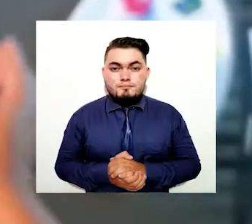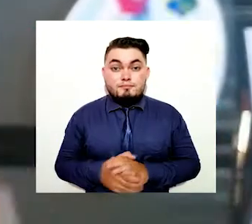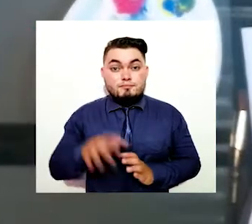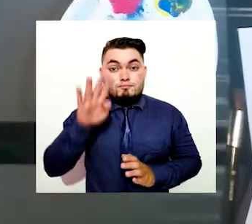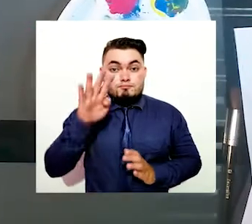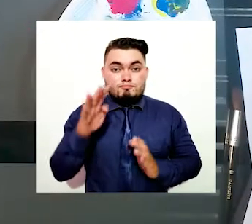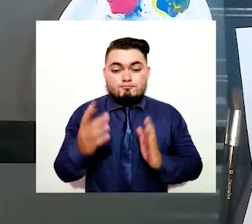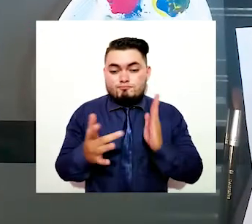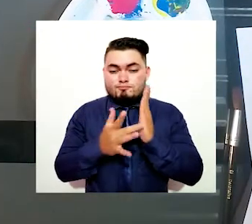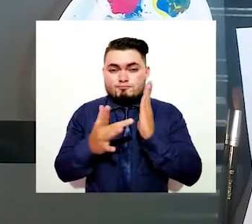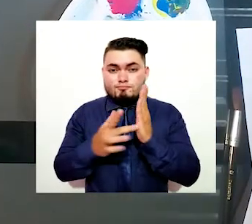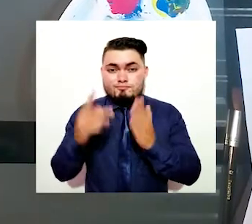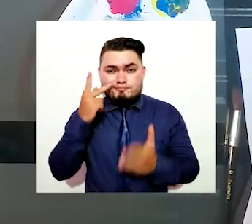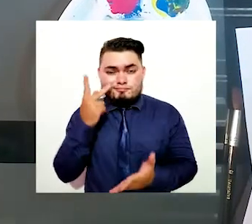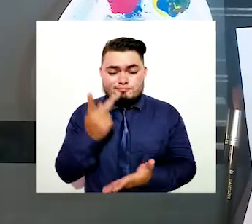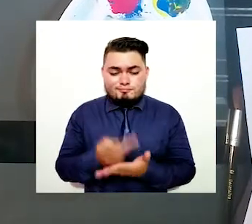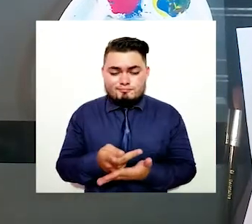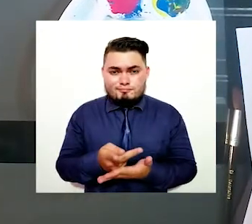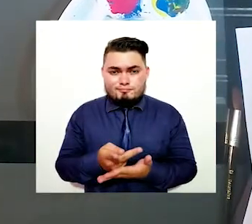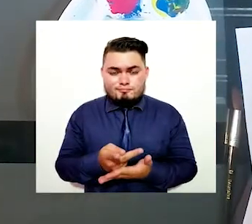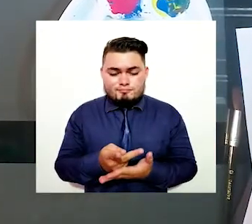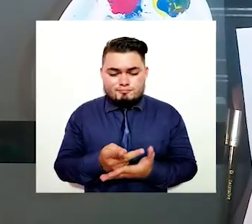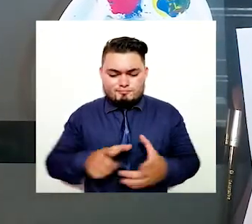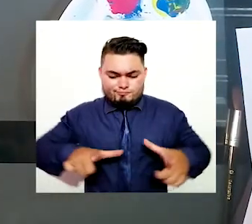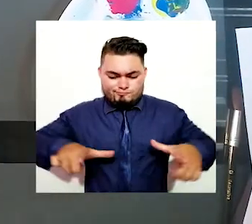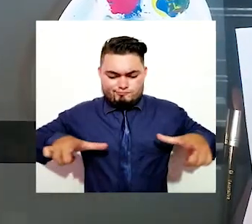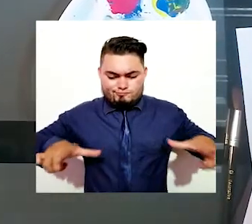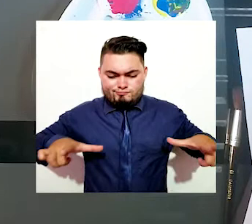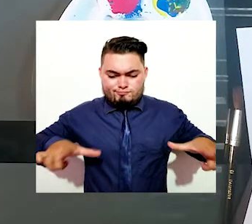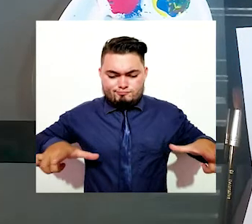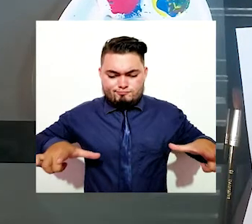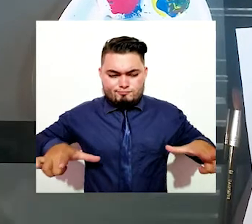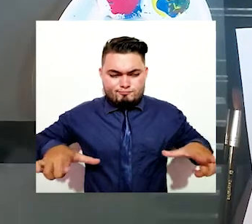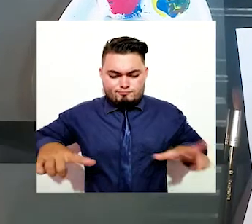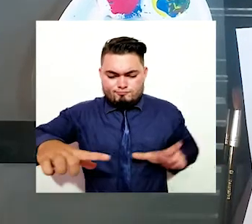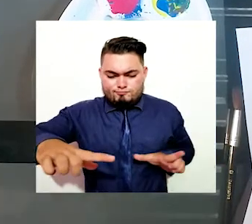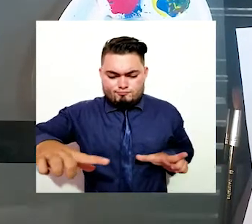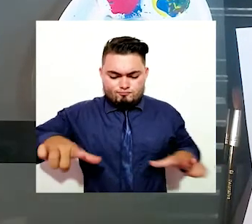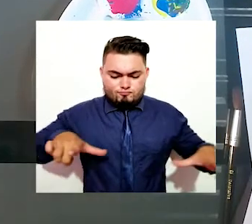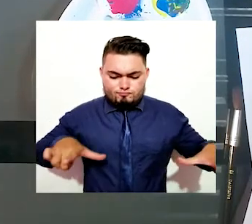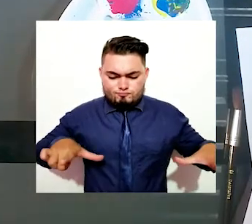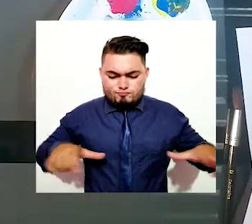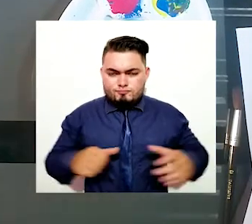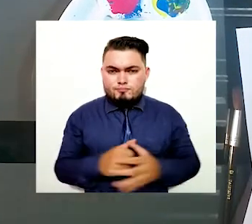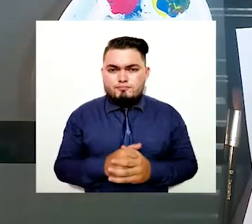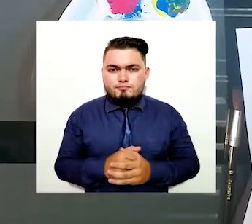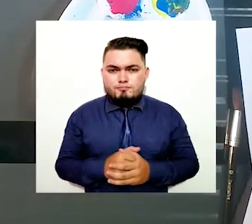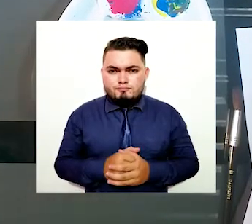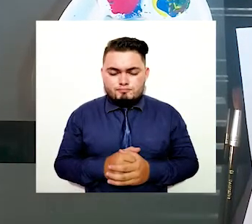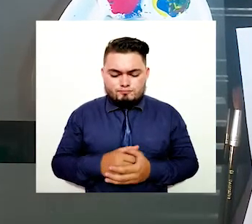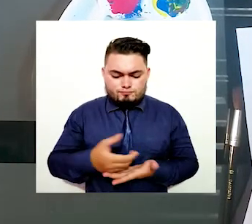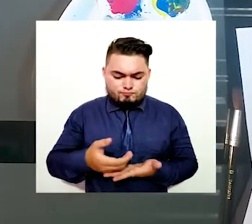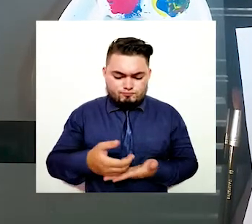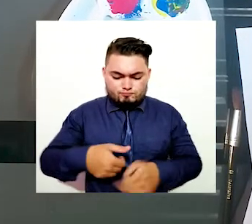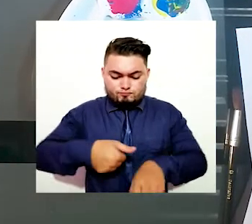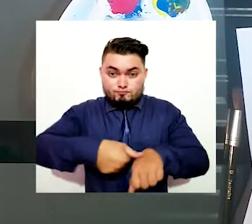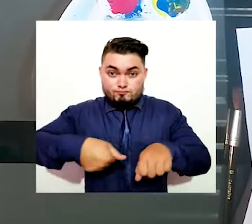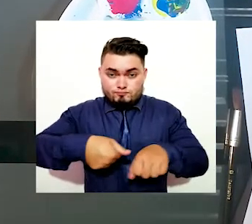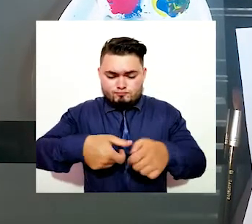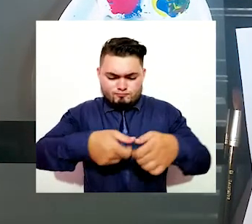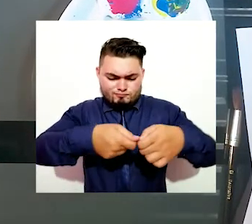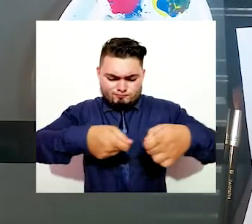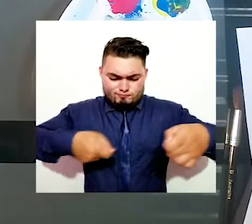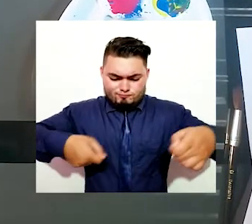Nuestra siguiente técnica es un mosaico. Este mosaico lo vamos a hacer con un lienzo con masking tape